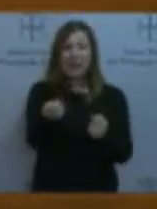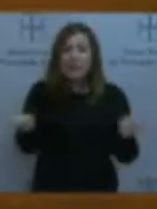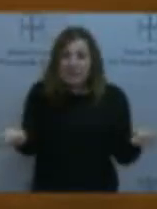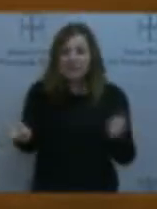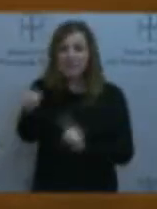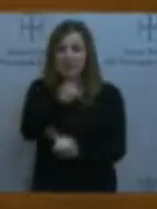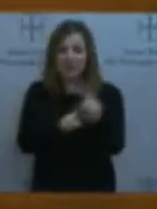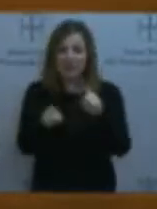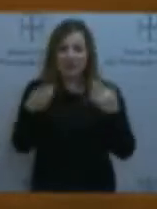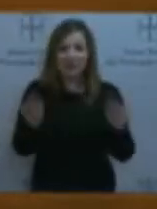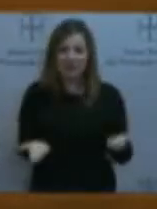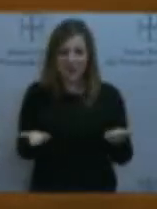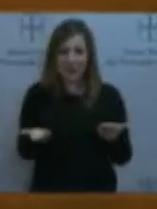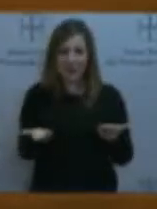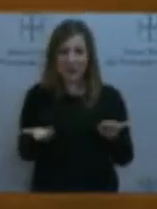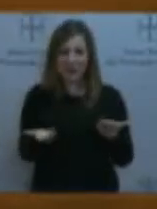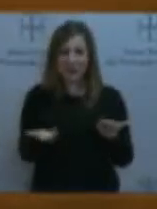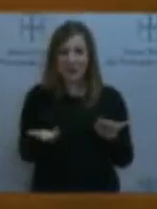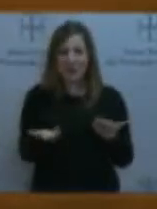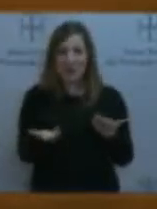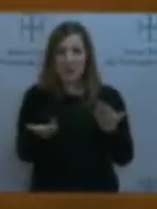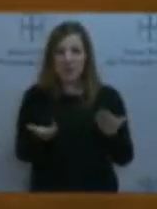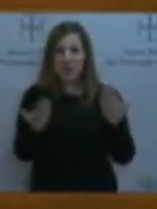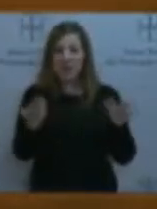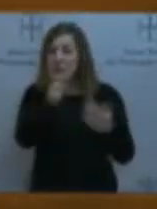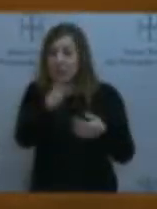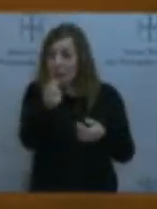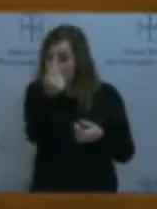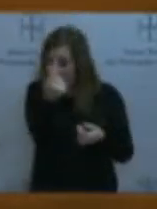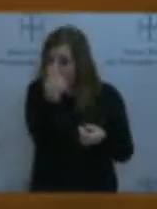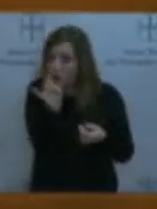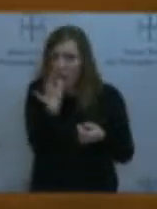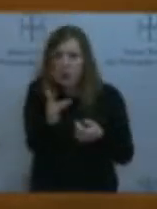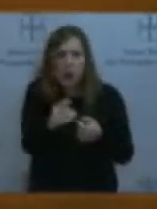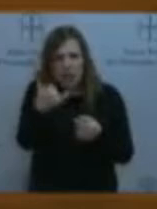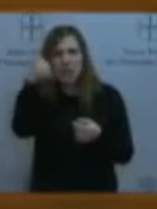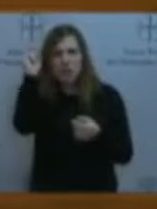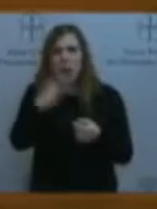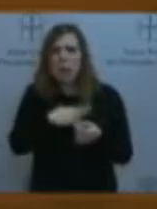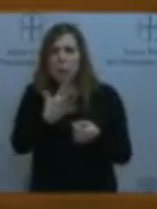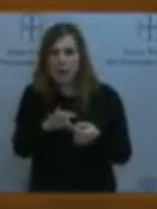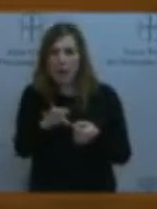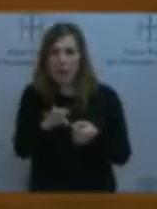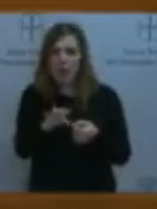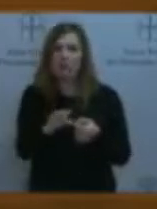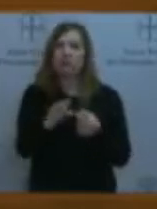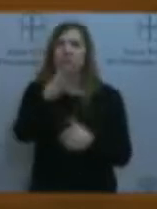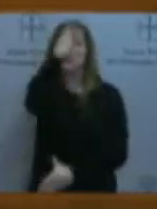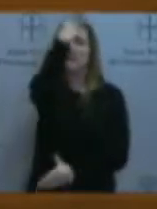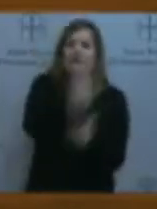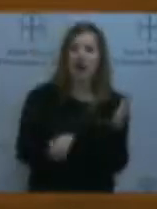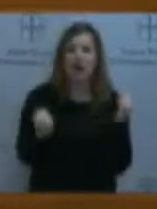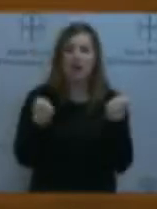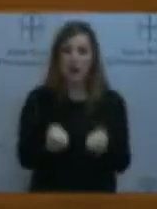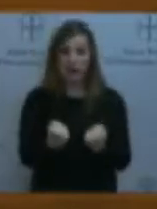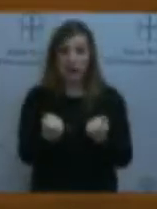alguien comenzó a tomarse en serio esto, y por pocos que fuesen, corría el riesgo de que hubiese algún tipo de desgracia. Así que como